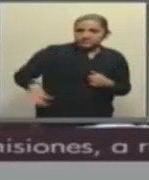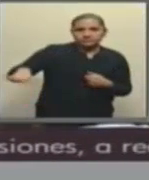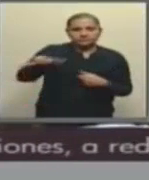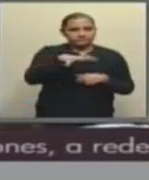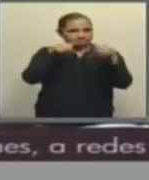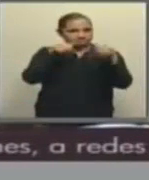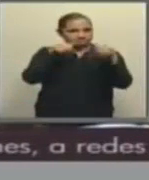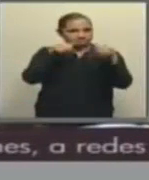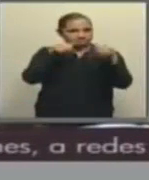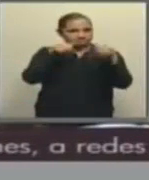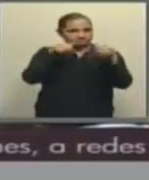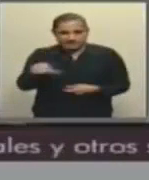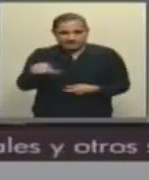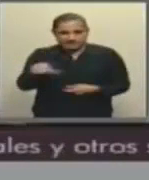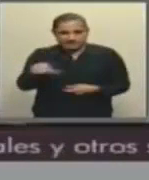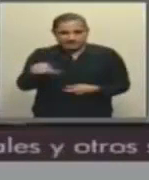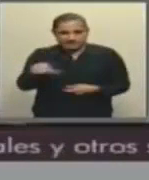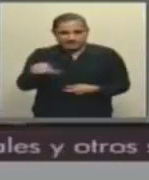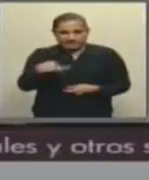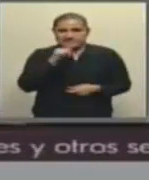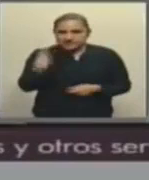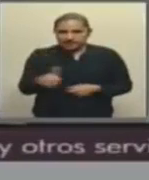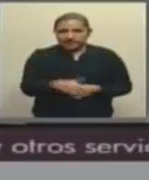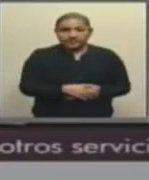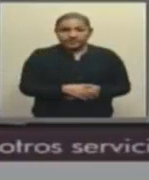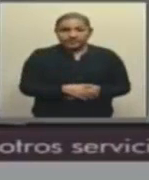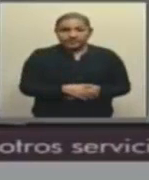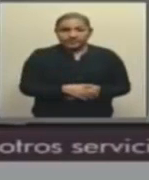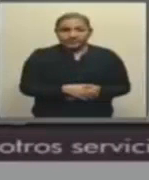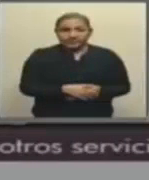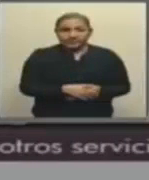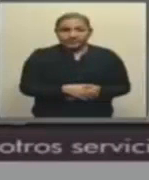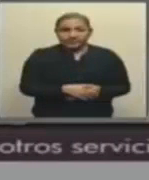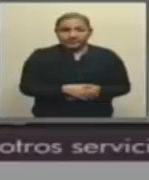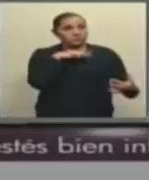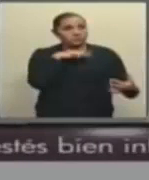un golpe que Morena no quiere ser cómplice.